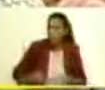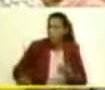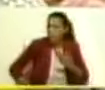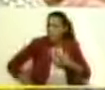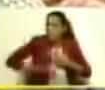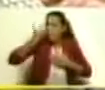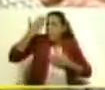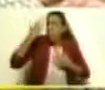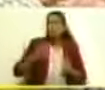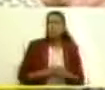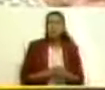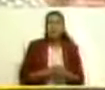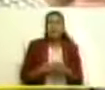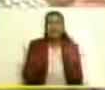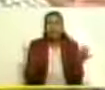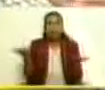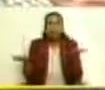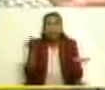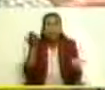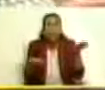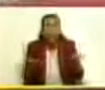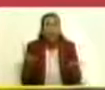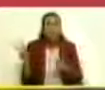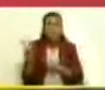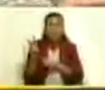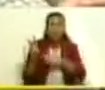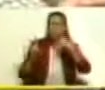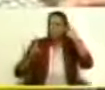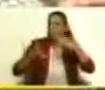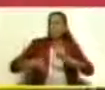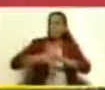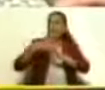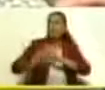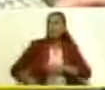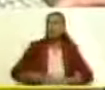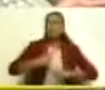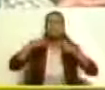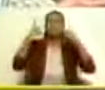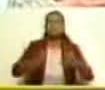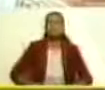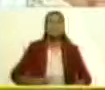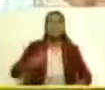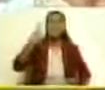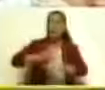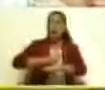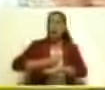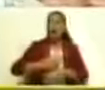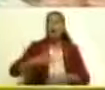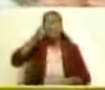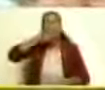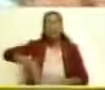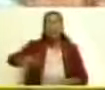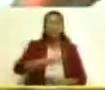pujante. Que digan lo que digan, aquí manda el pueblo de Venezuela.